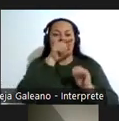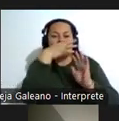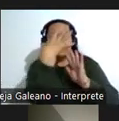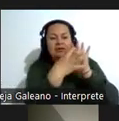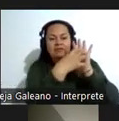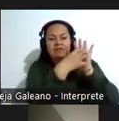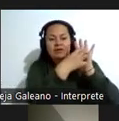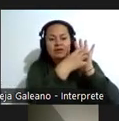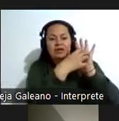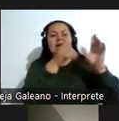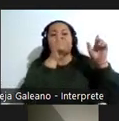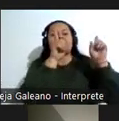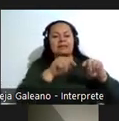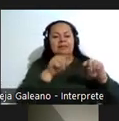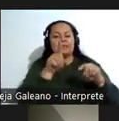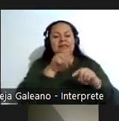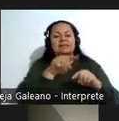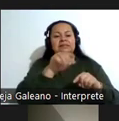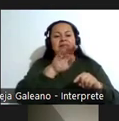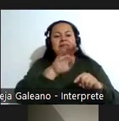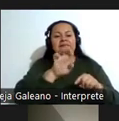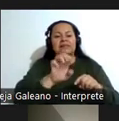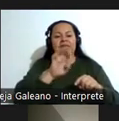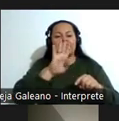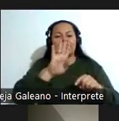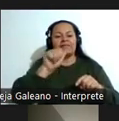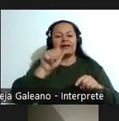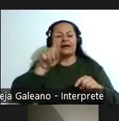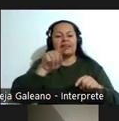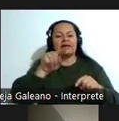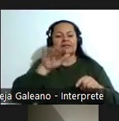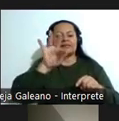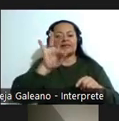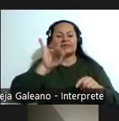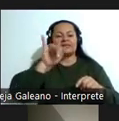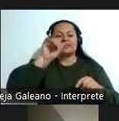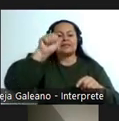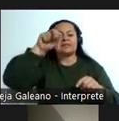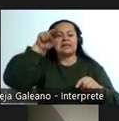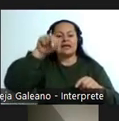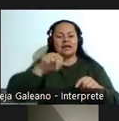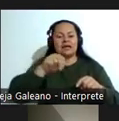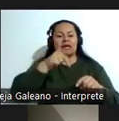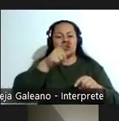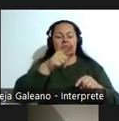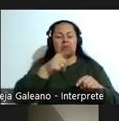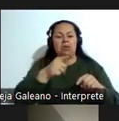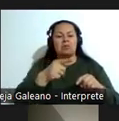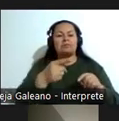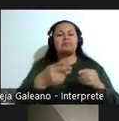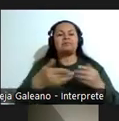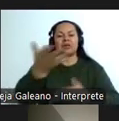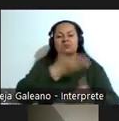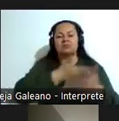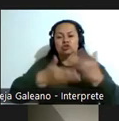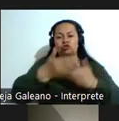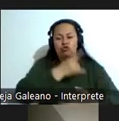que también tomó Sebas en el marco del proyecto Co-creando Buen Vivir, que se está desarrollando aquí con la Universidad de